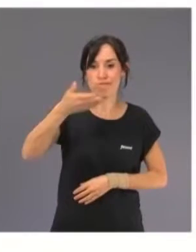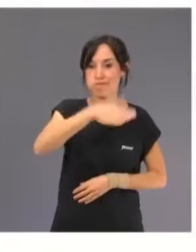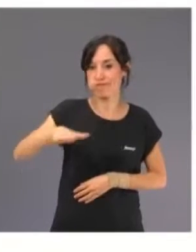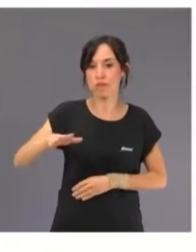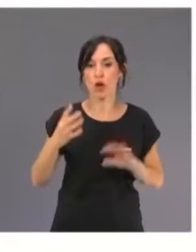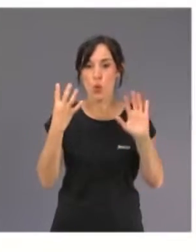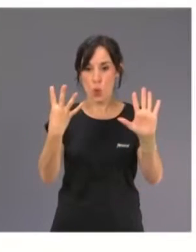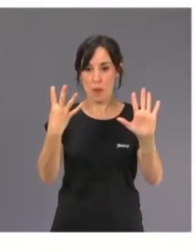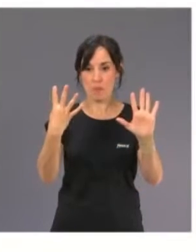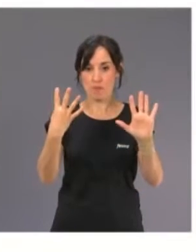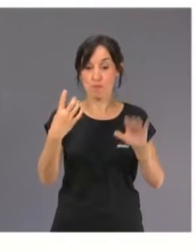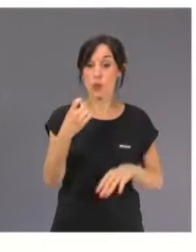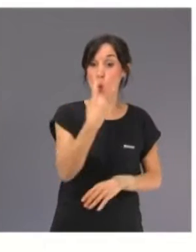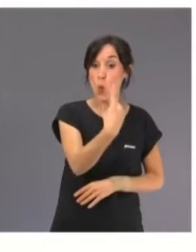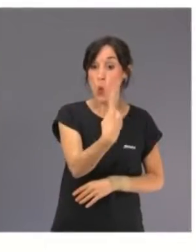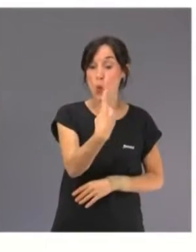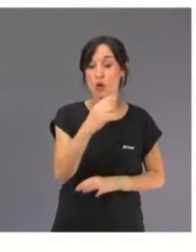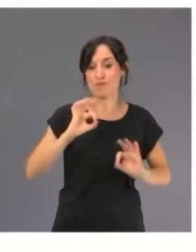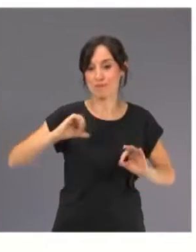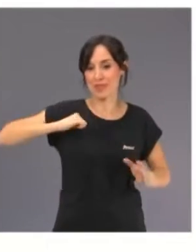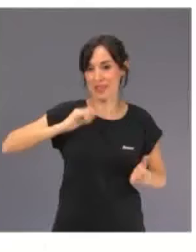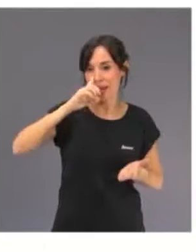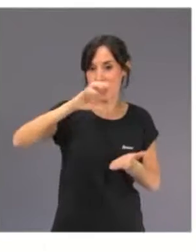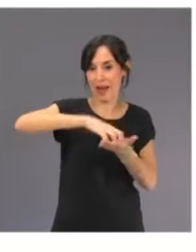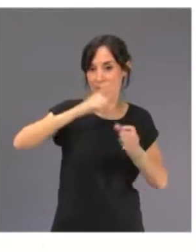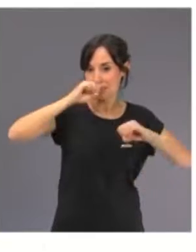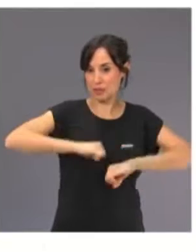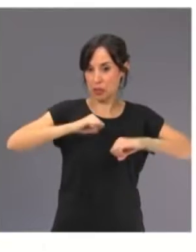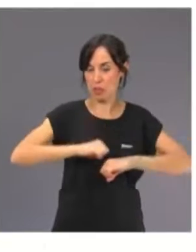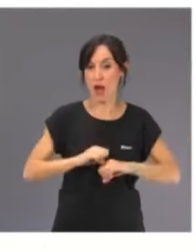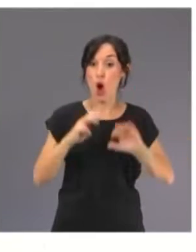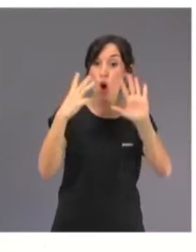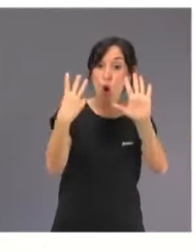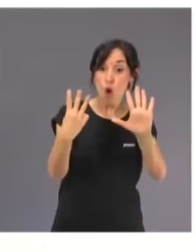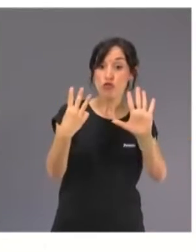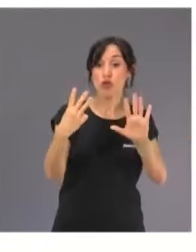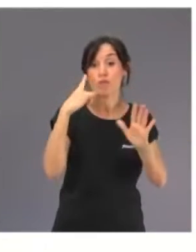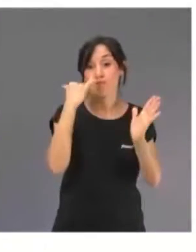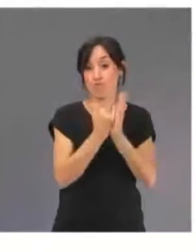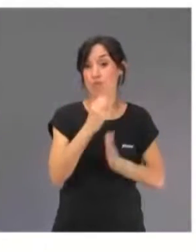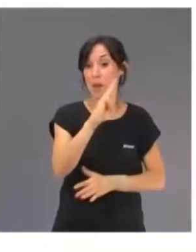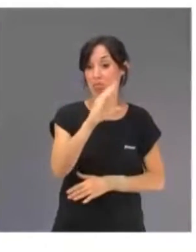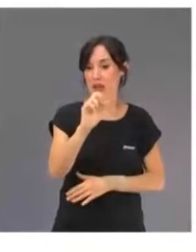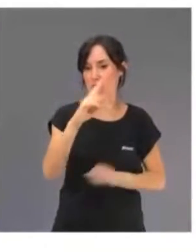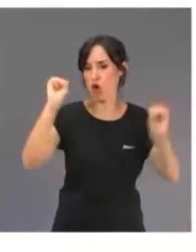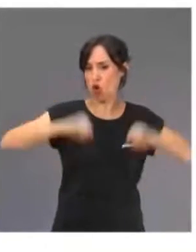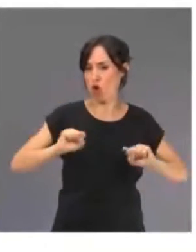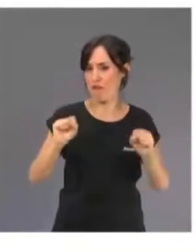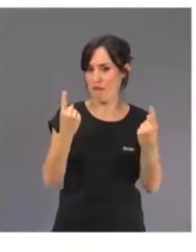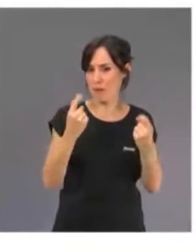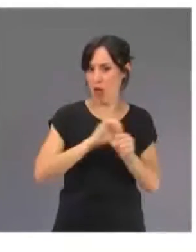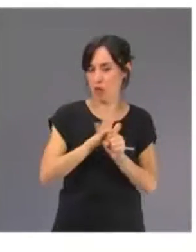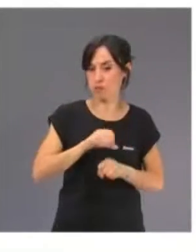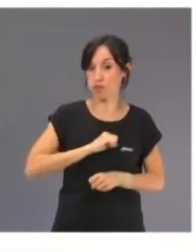9, uno de ellos de residencia. 8 son por PCR confirmada y una